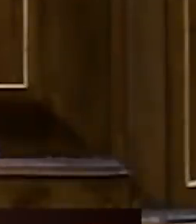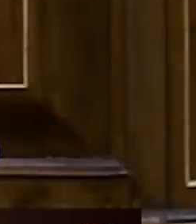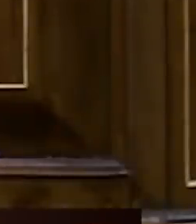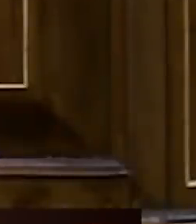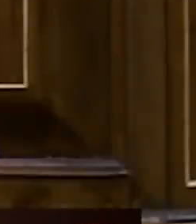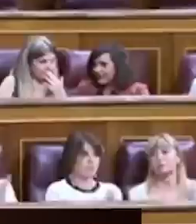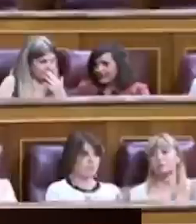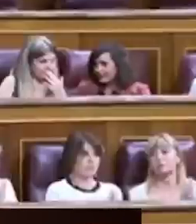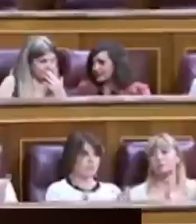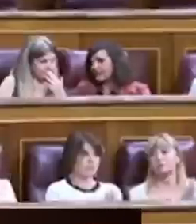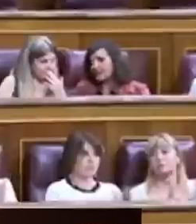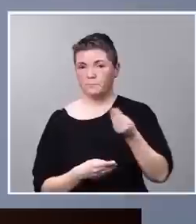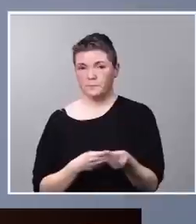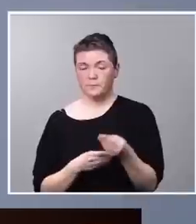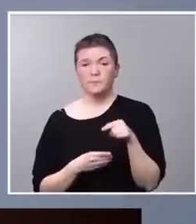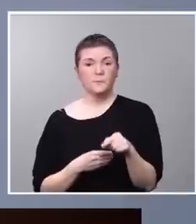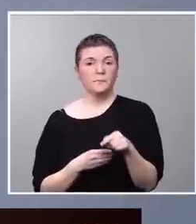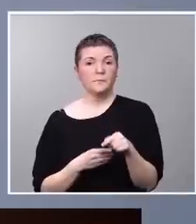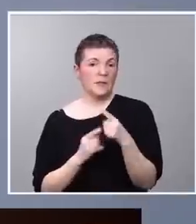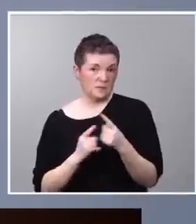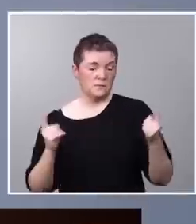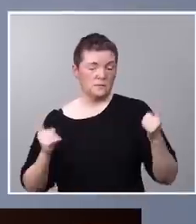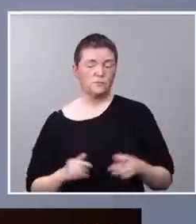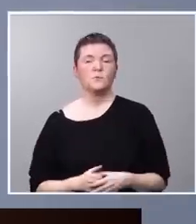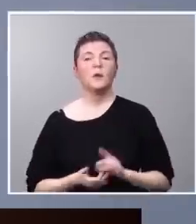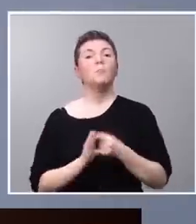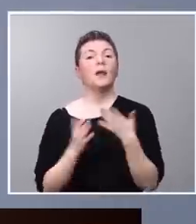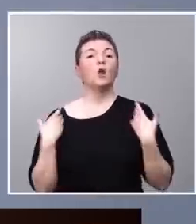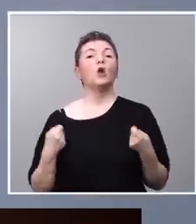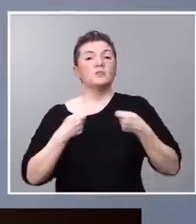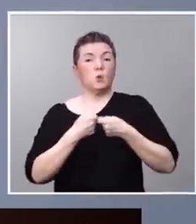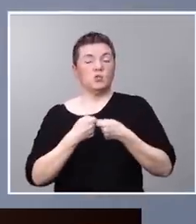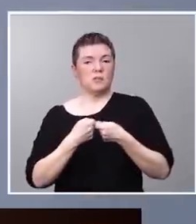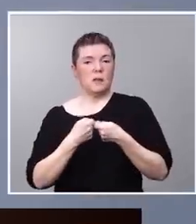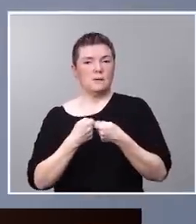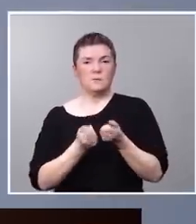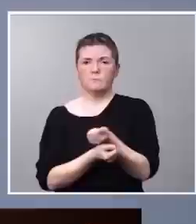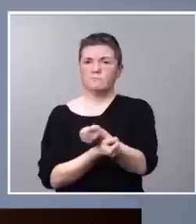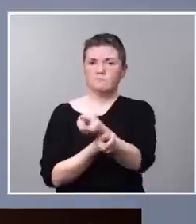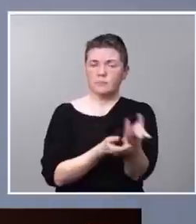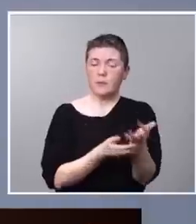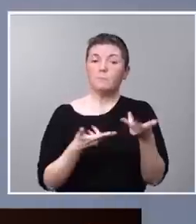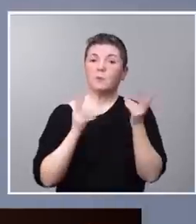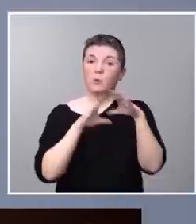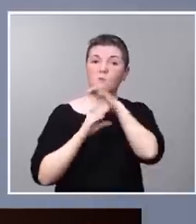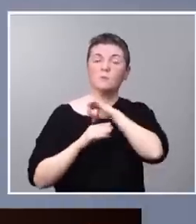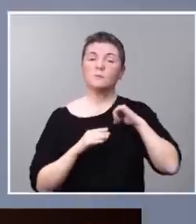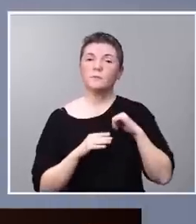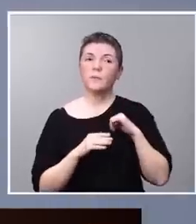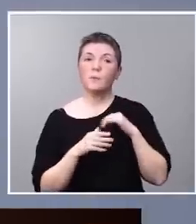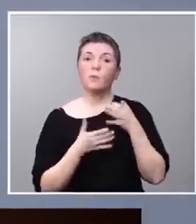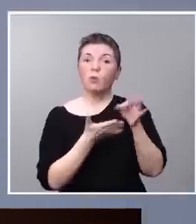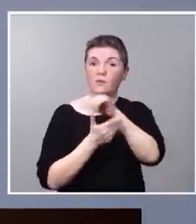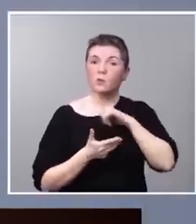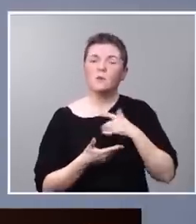desafortunada o errónea. Pero en el momento que dice algo que no se equivoca o supuestamente no se equivoca, aunque no lo rectifica,